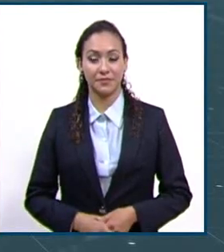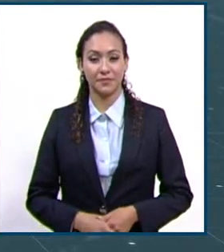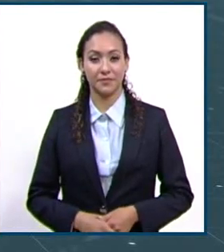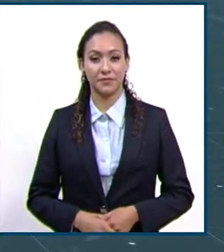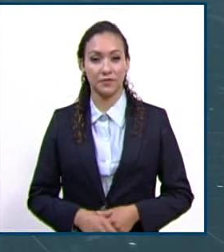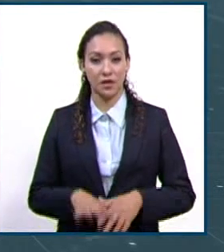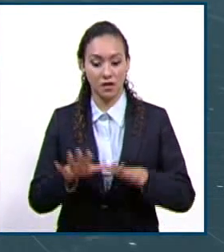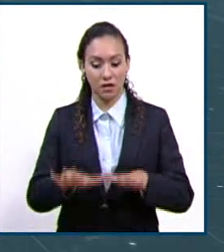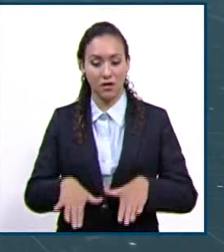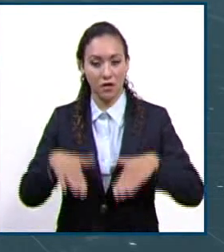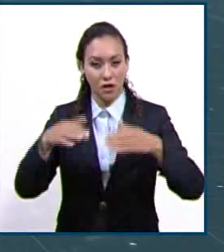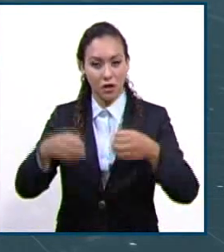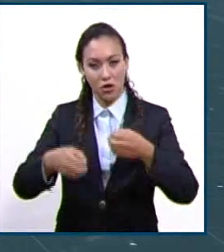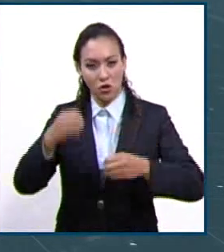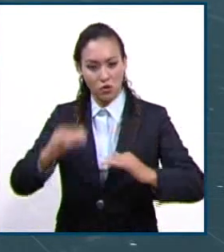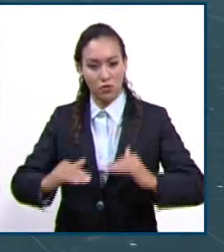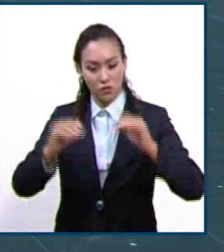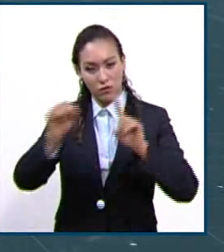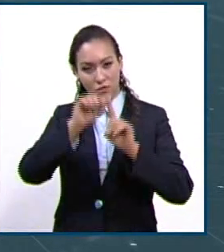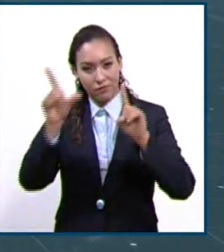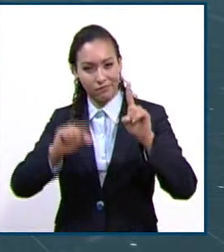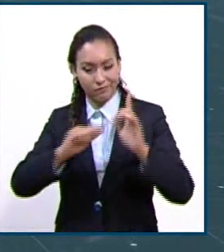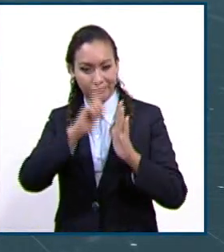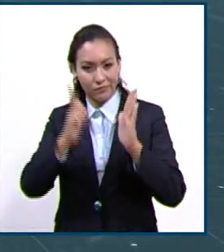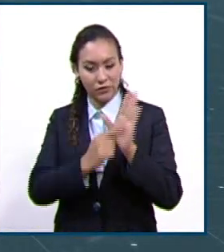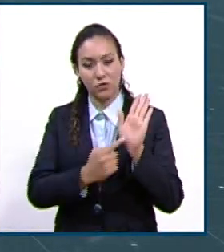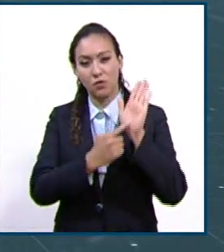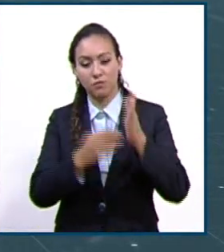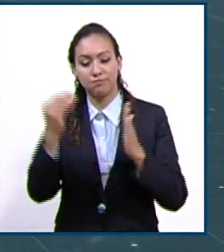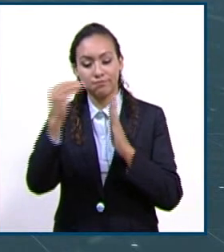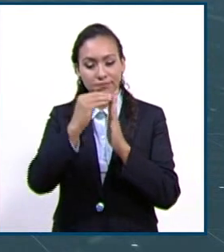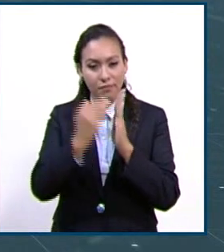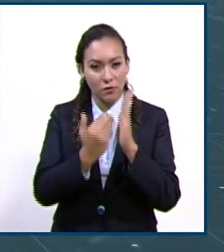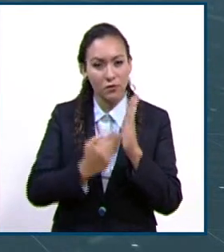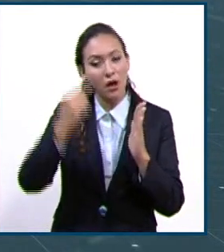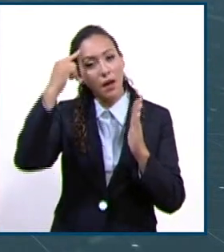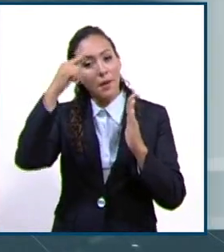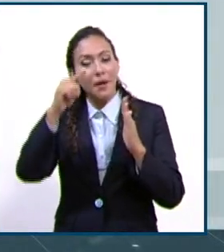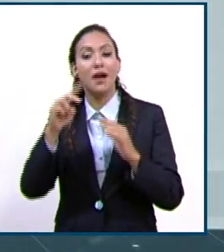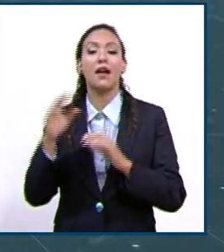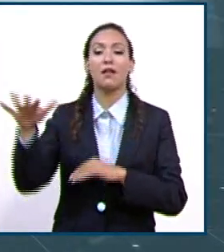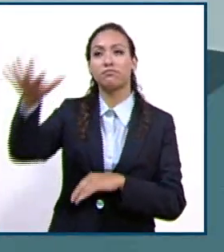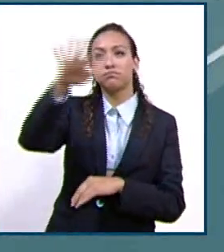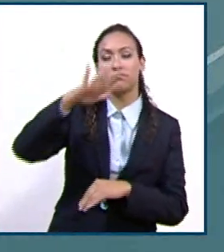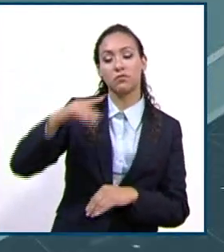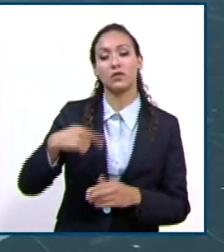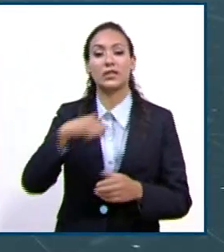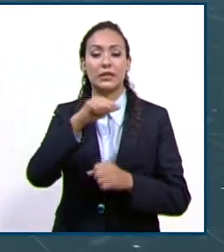La Suprema Corte ha establecido criterios que protegen el derecho a un medio ambiente sano.